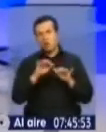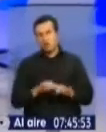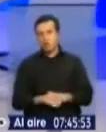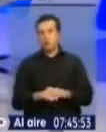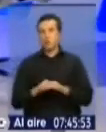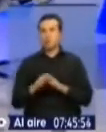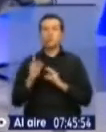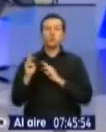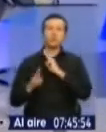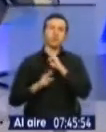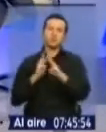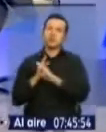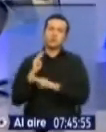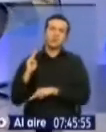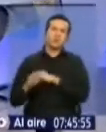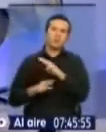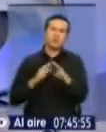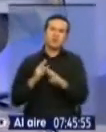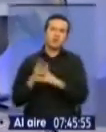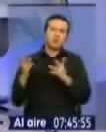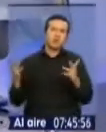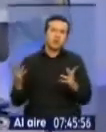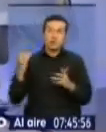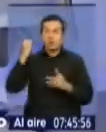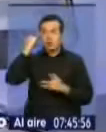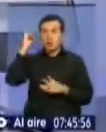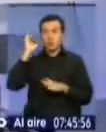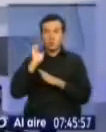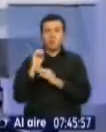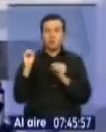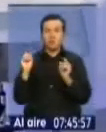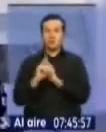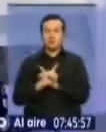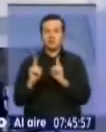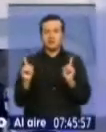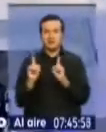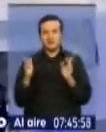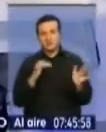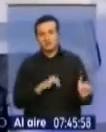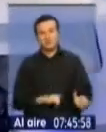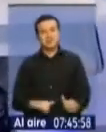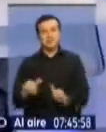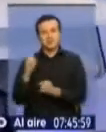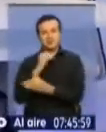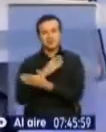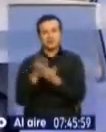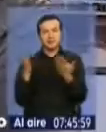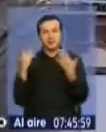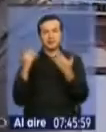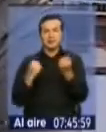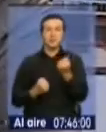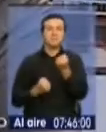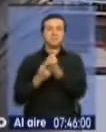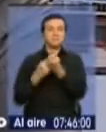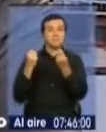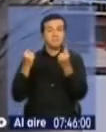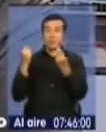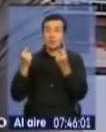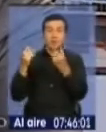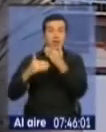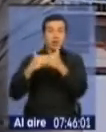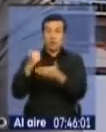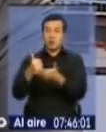una tendencia mundial. Es decir, no es que nosotros no estamos inventando. No, pero yo no hablo de tendencia, hablo si contribuye. Sí. A ver, ayuda a la celeridad, sin